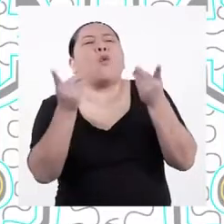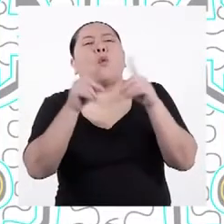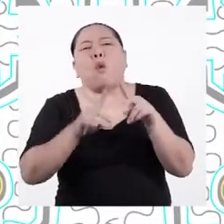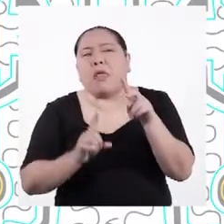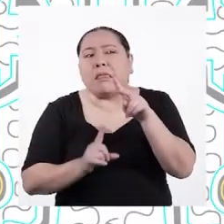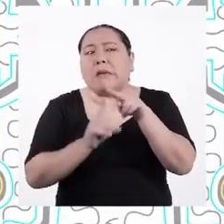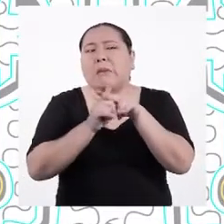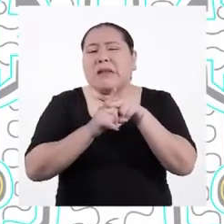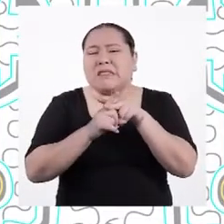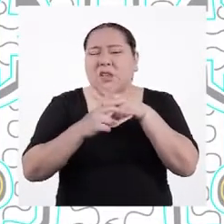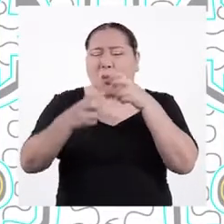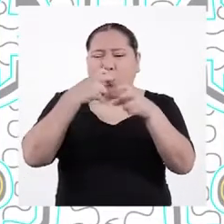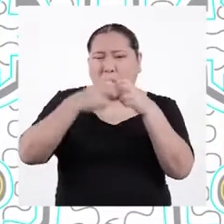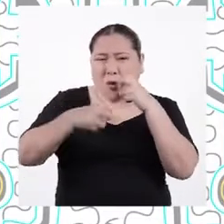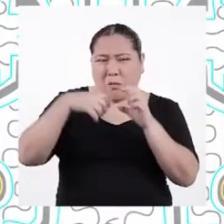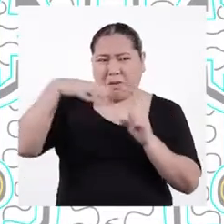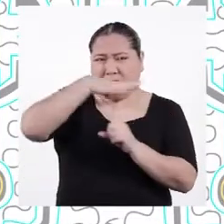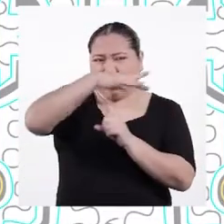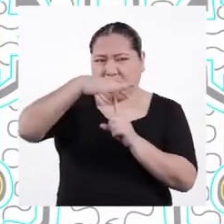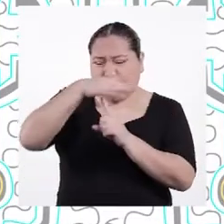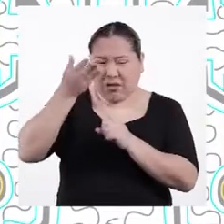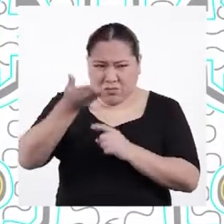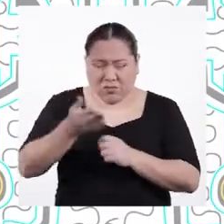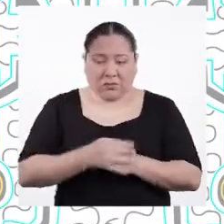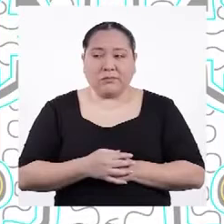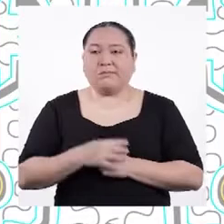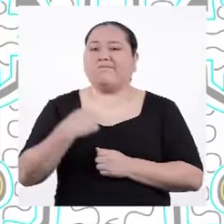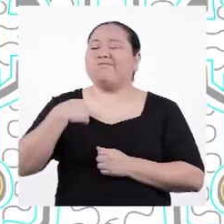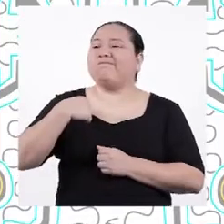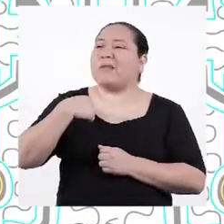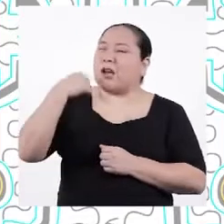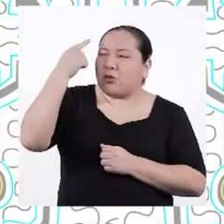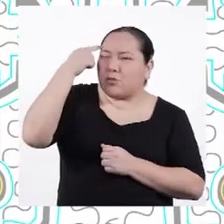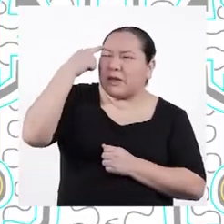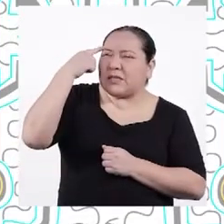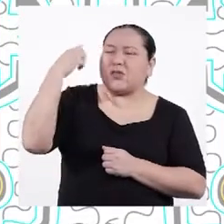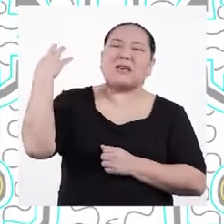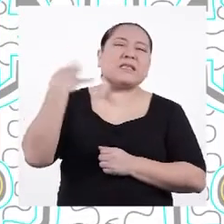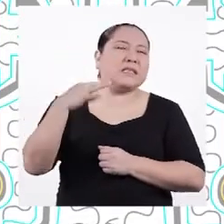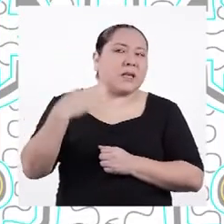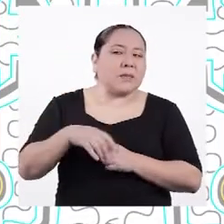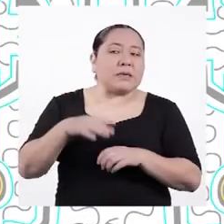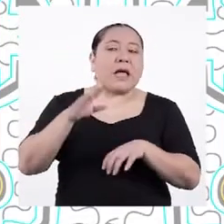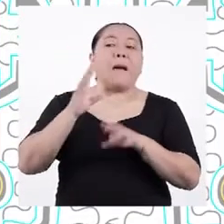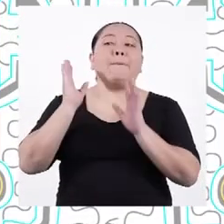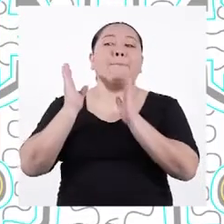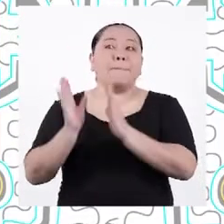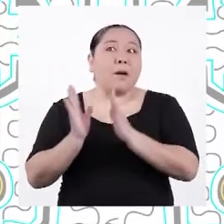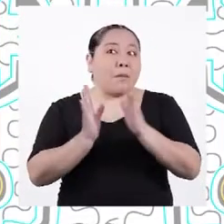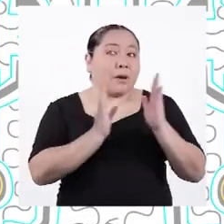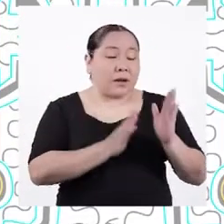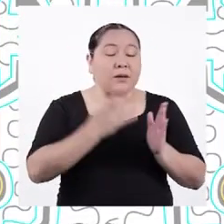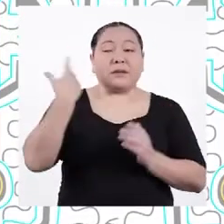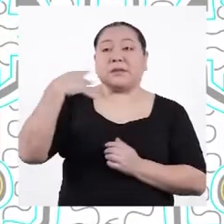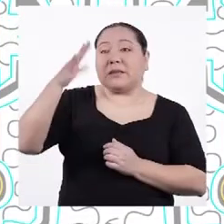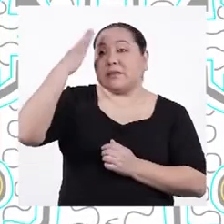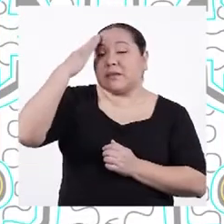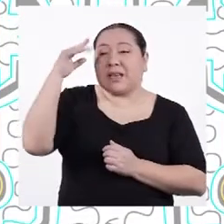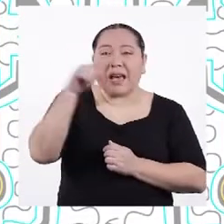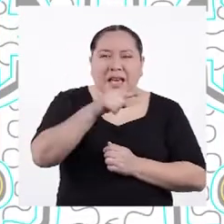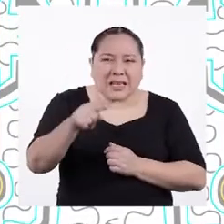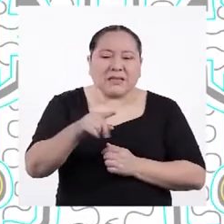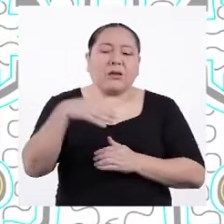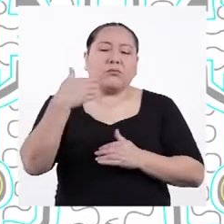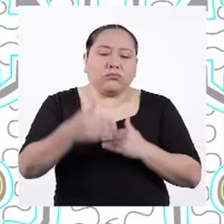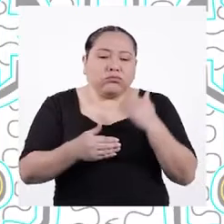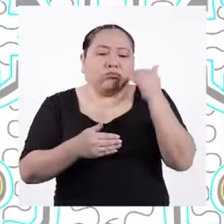ocurrir un desastre en el futuro. Yo creo que debemos estar siempre alertas, porque sabemos que estas cosas pasan